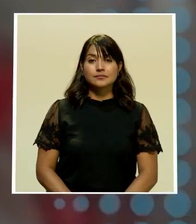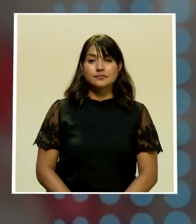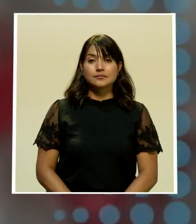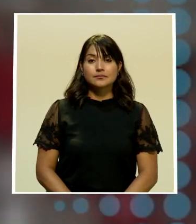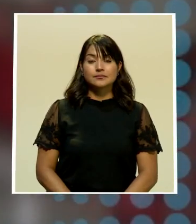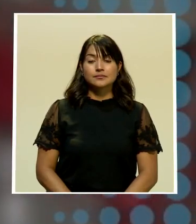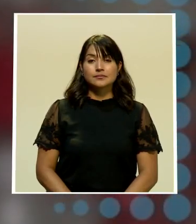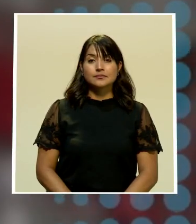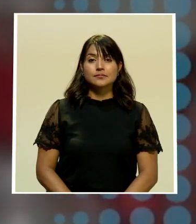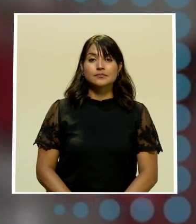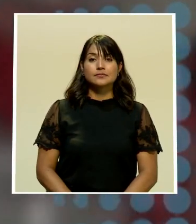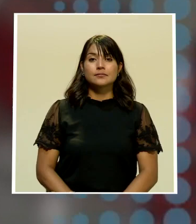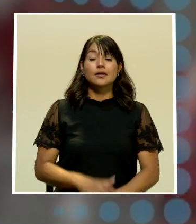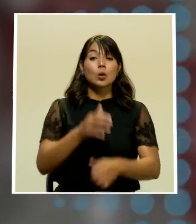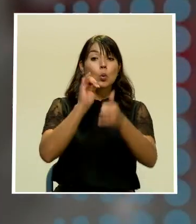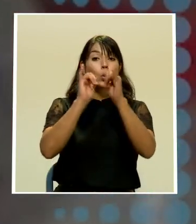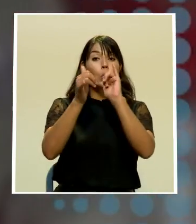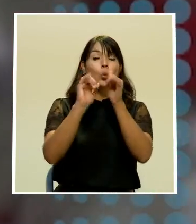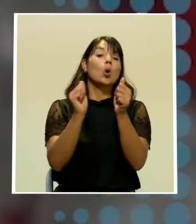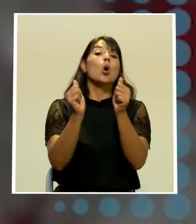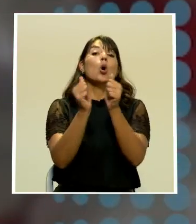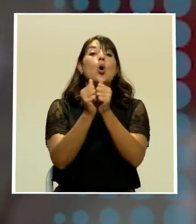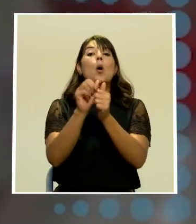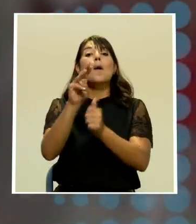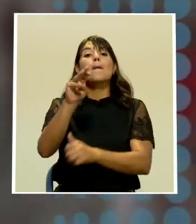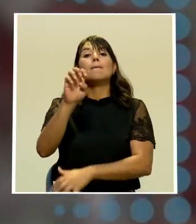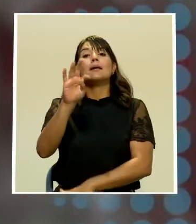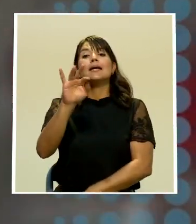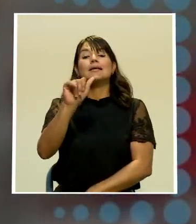y el consumo de licor con metanol ya